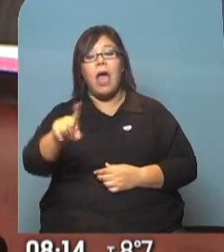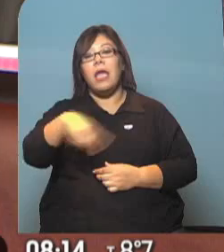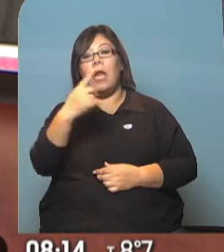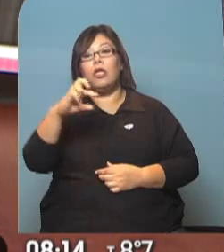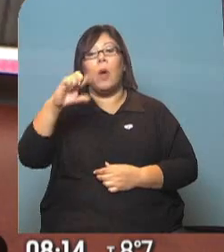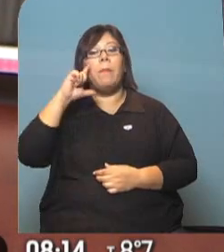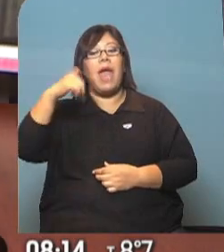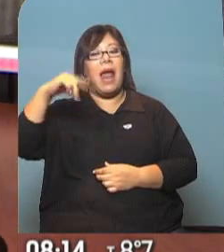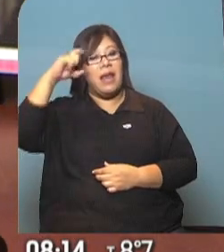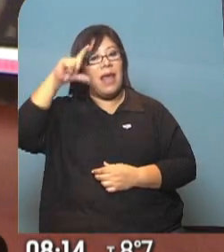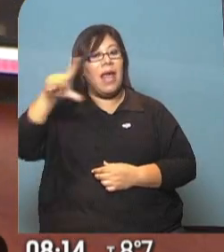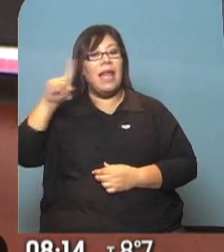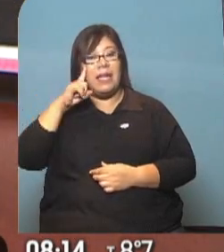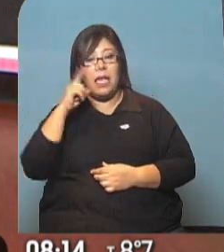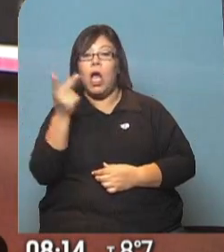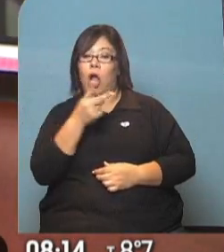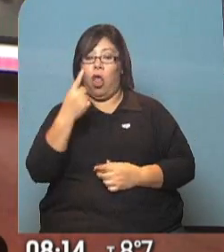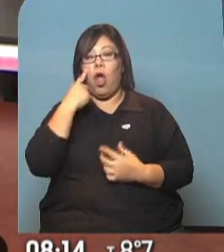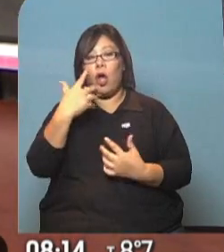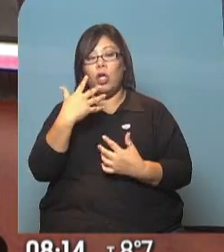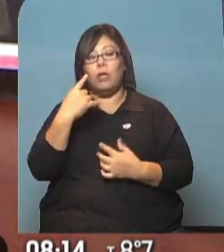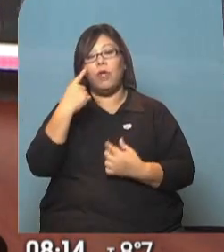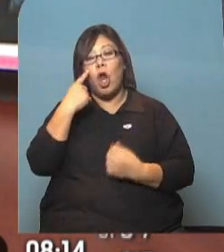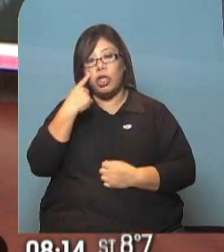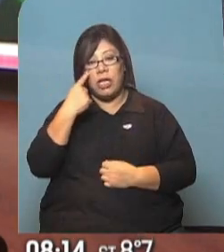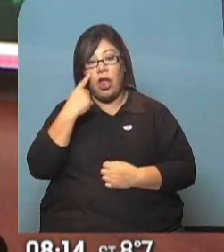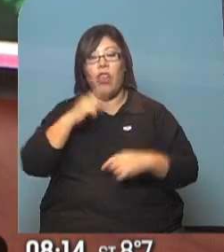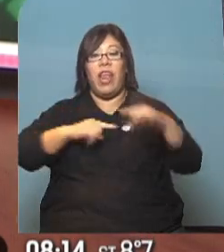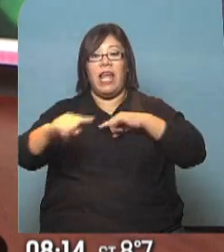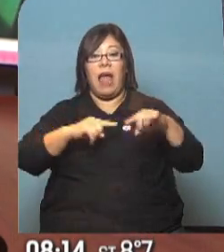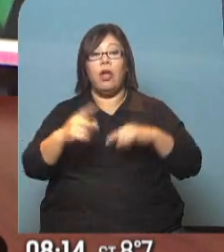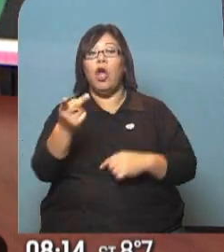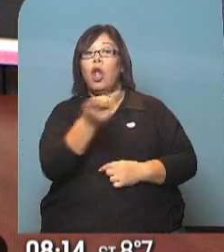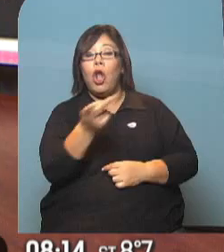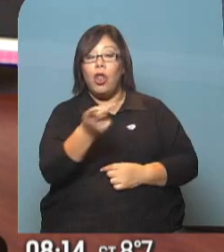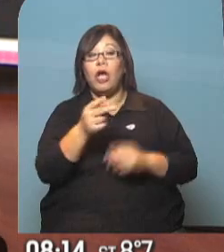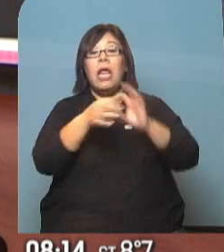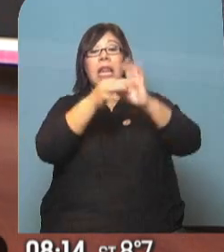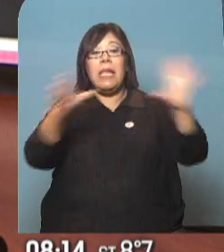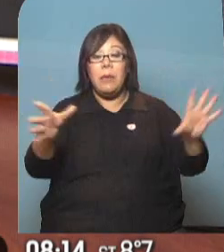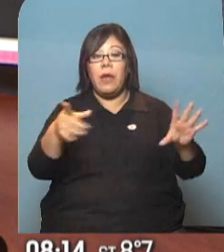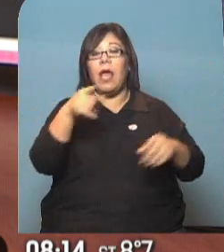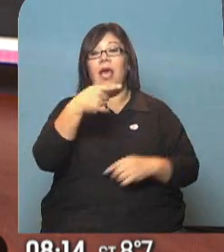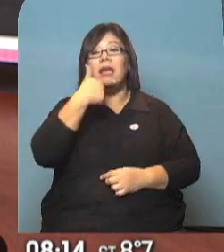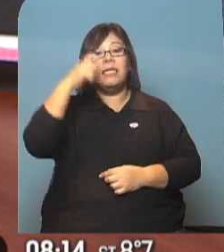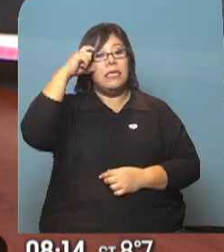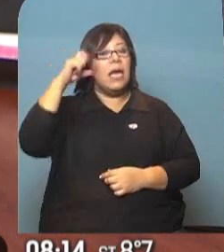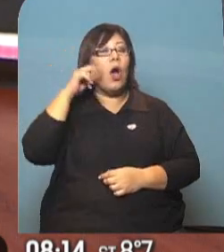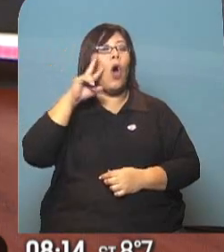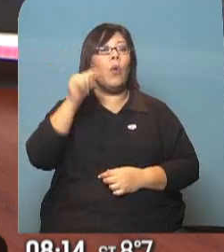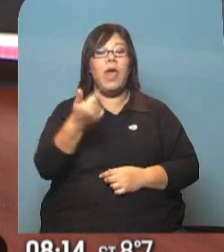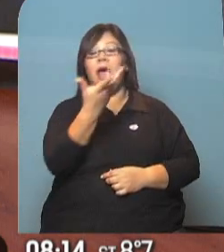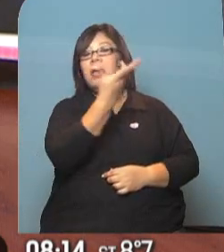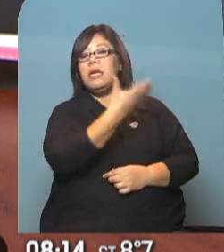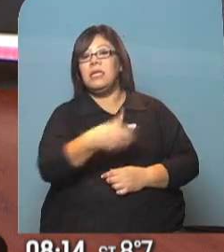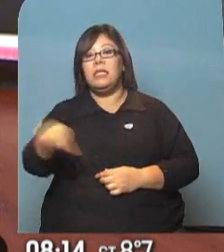lucha sindical de los metrodelegados allí, debió ser trasladado al hospital Argerich porque presentaba un cuadro de